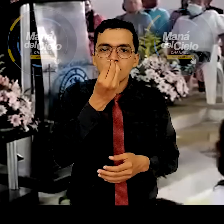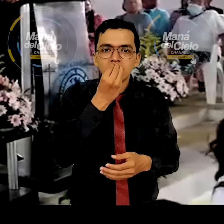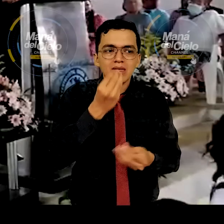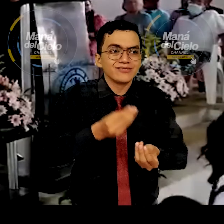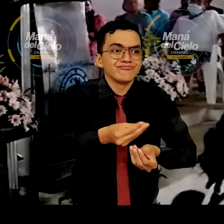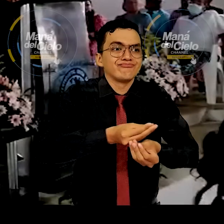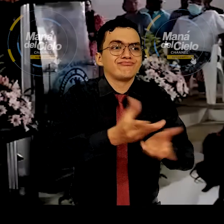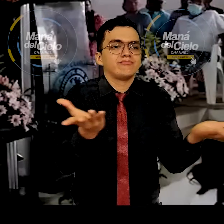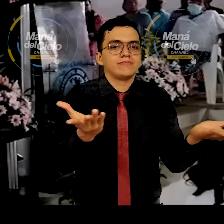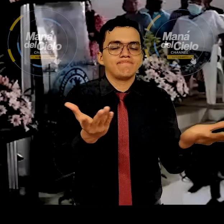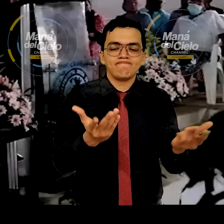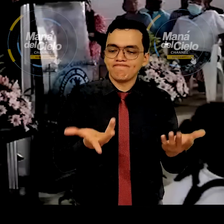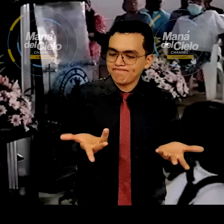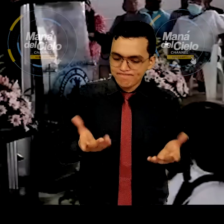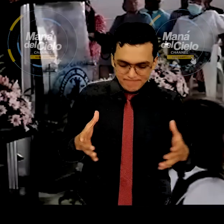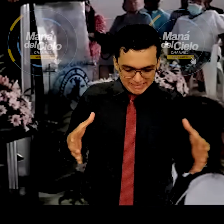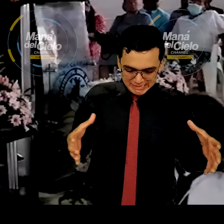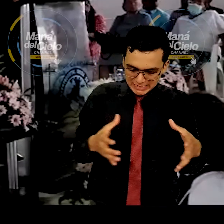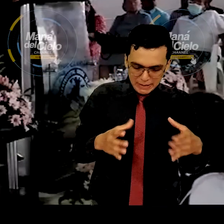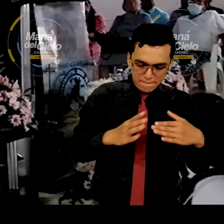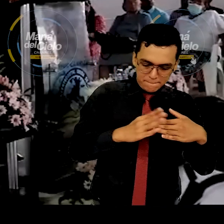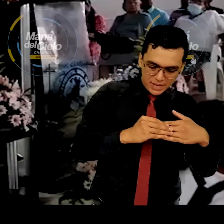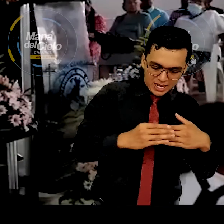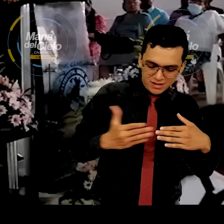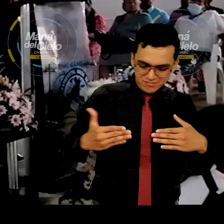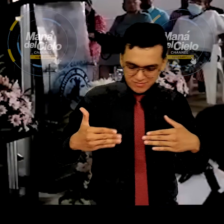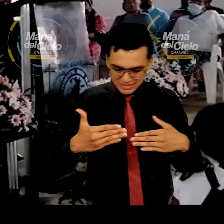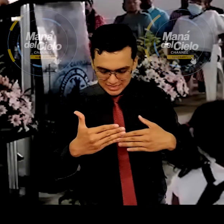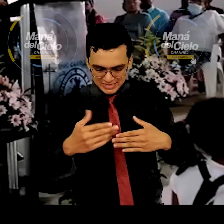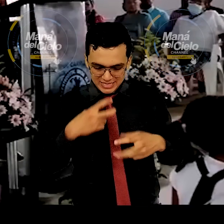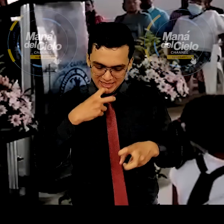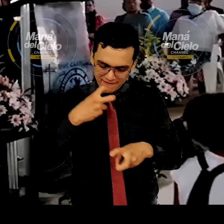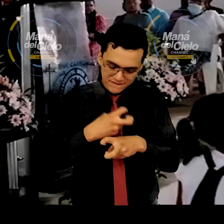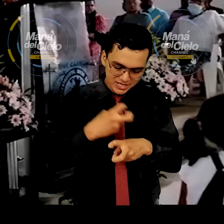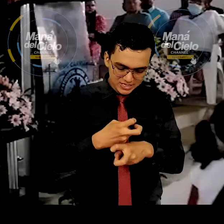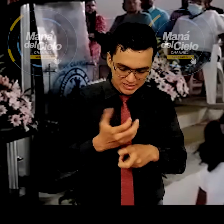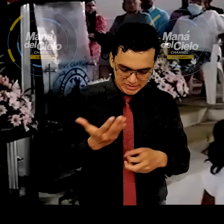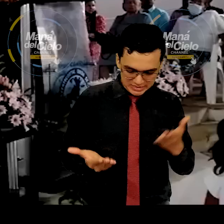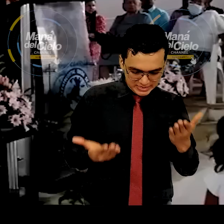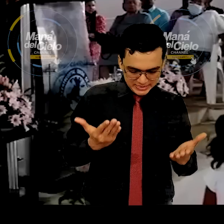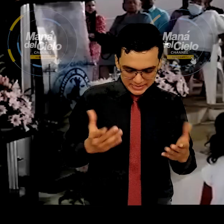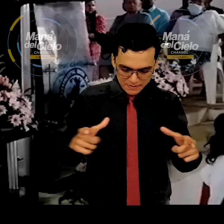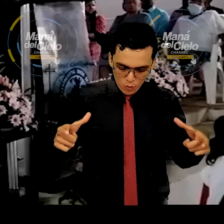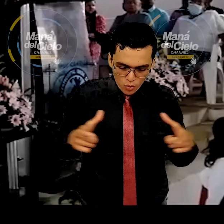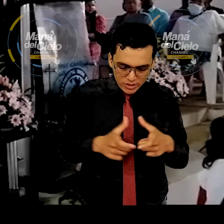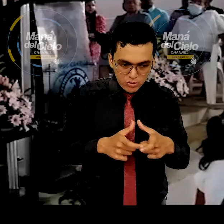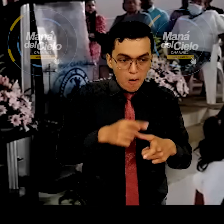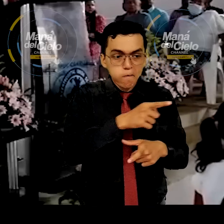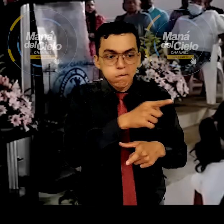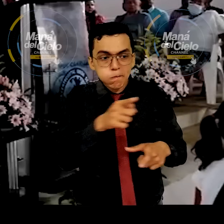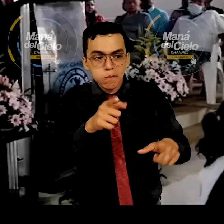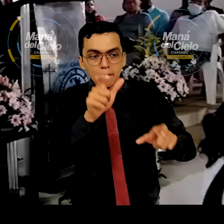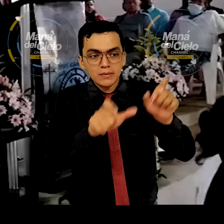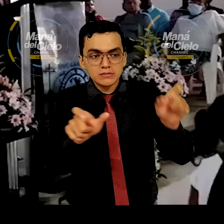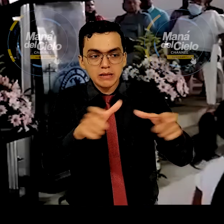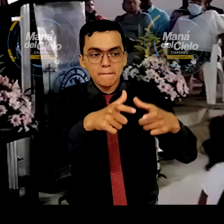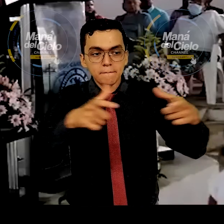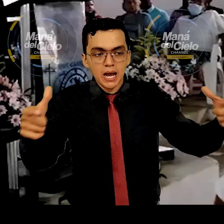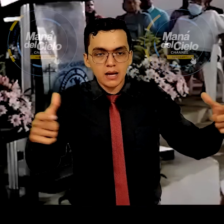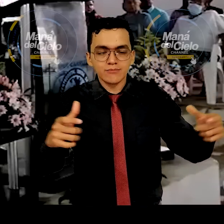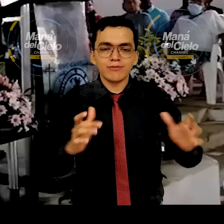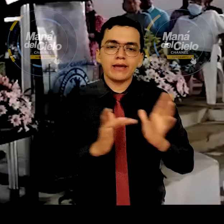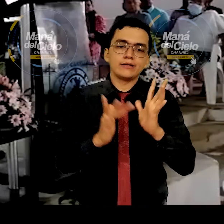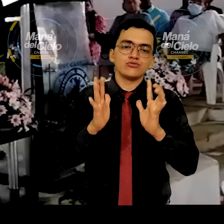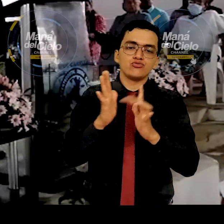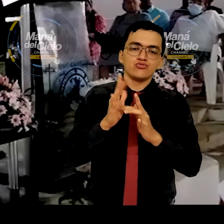comida, ¿verdad? No hay plata, la levadura, ¿qué hacemos con tanta gente? Pero